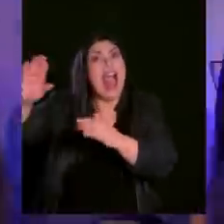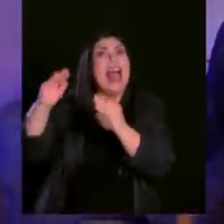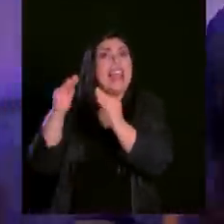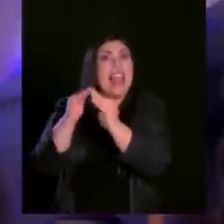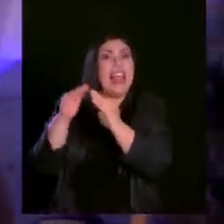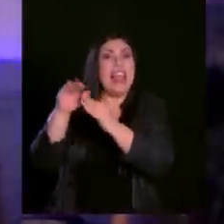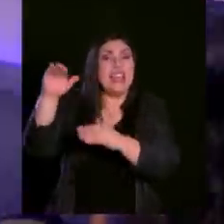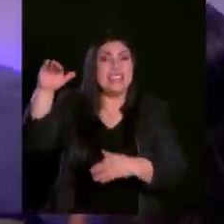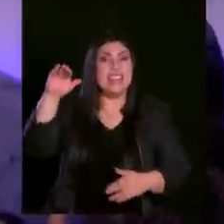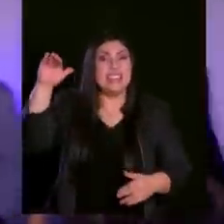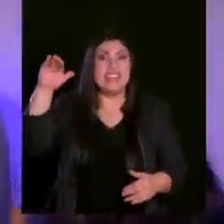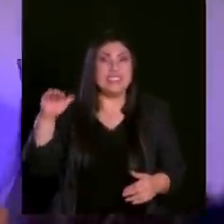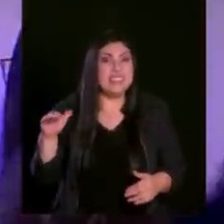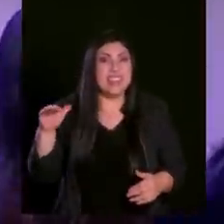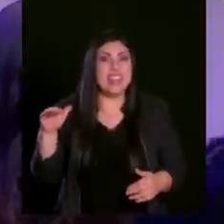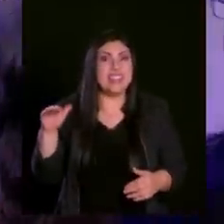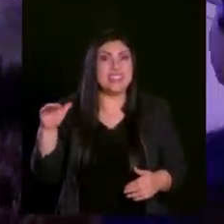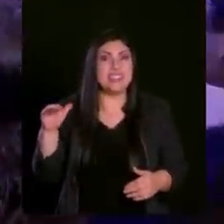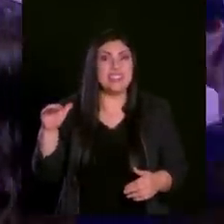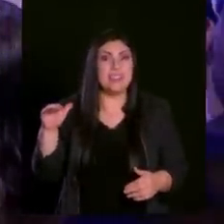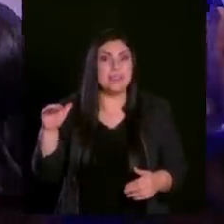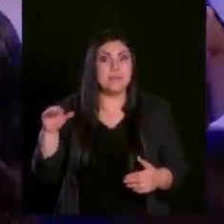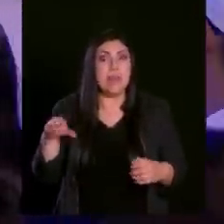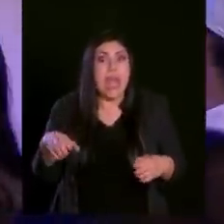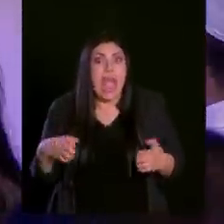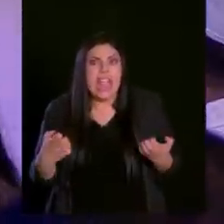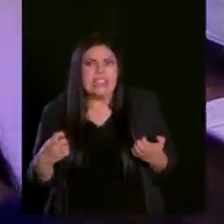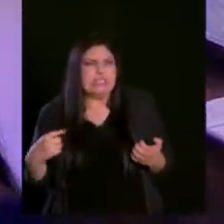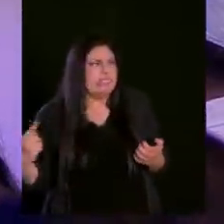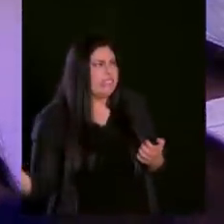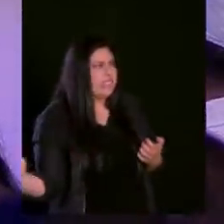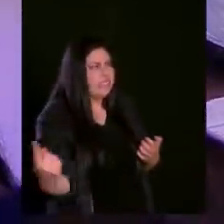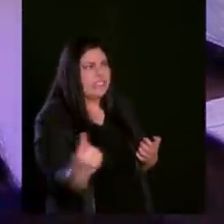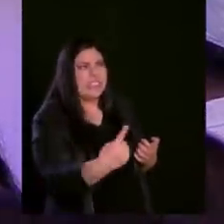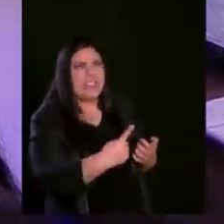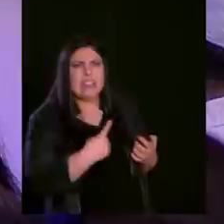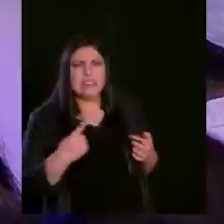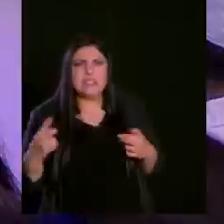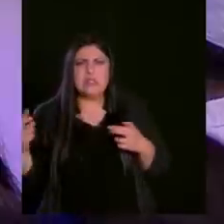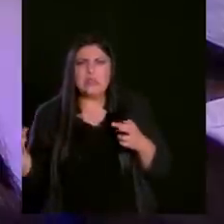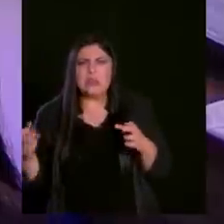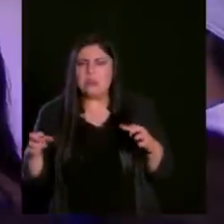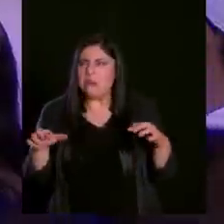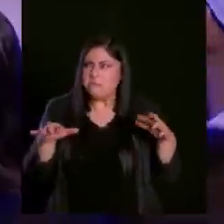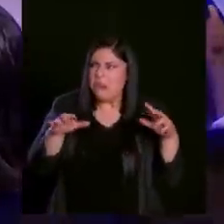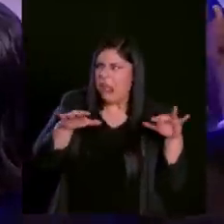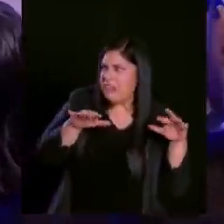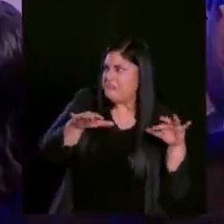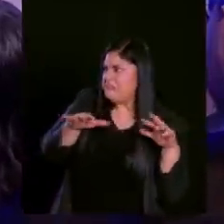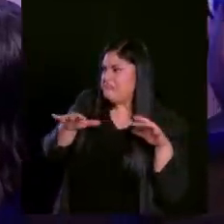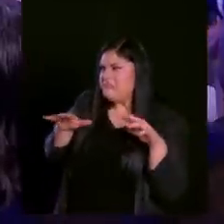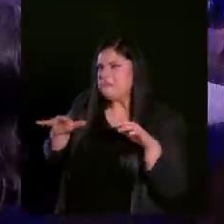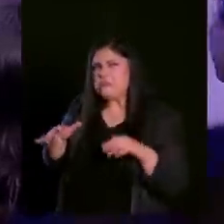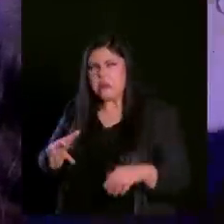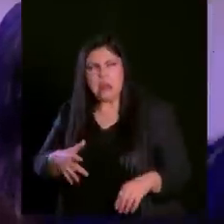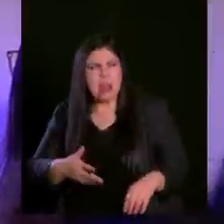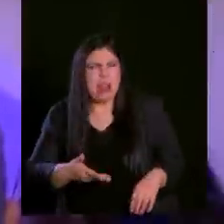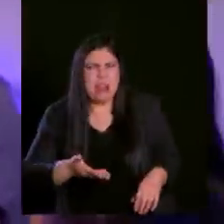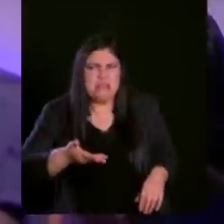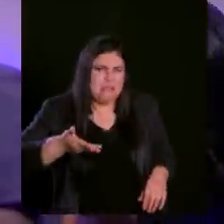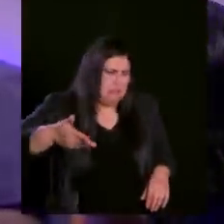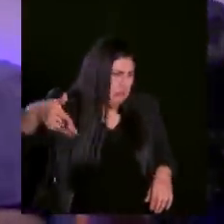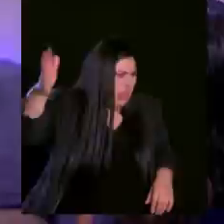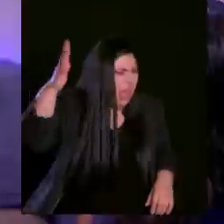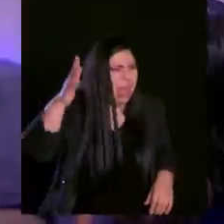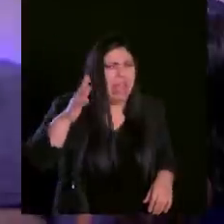explicar a David lo menospreciaron sus hermanos cierto lo vieron de mí Y este qué hace aquí hombre si este pastorcito de